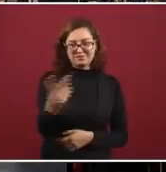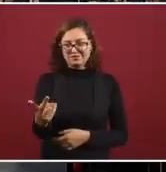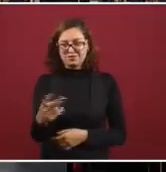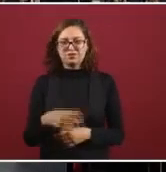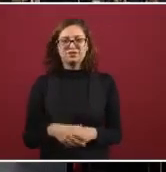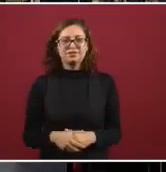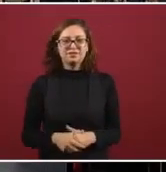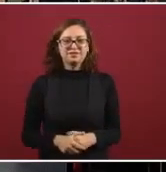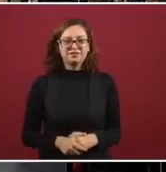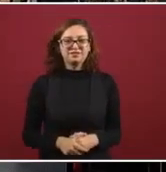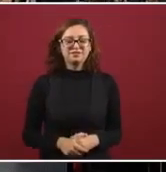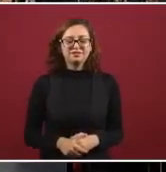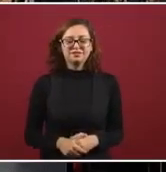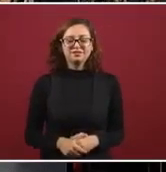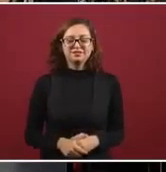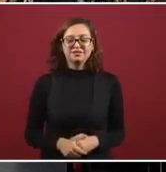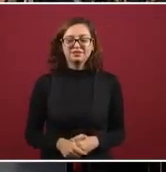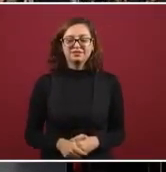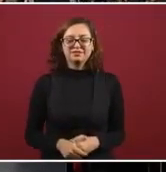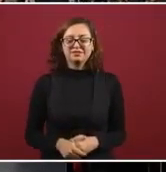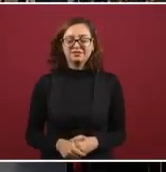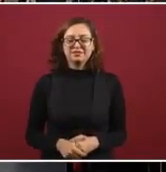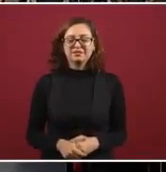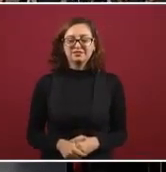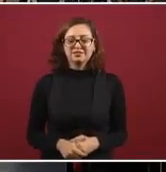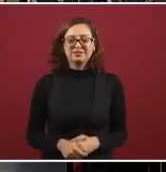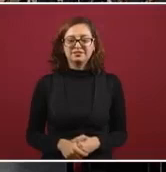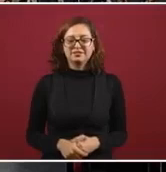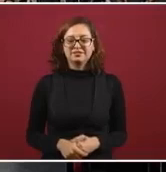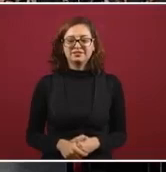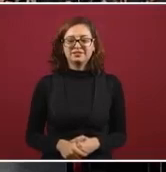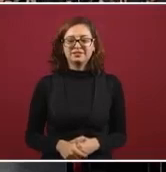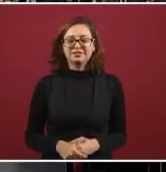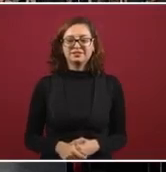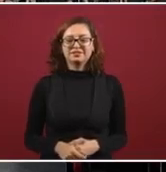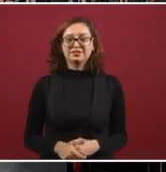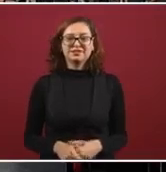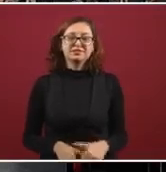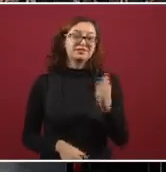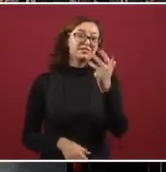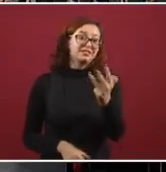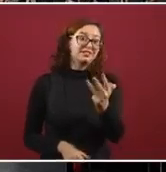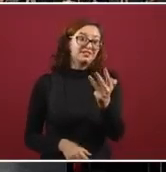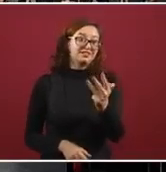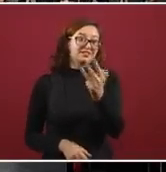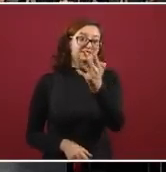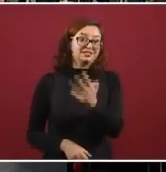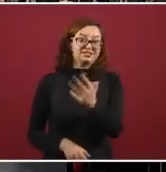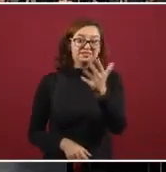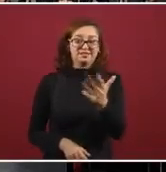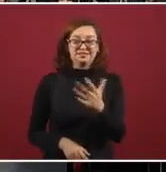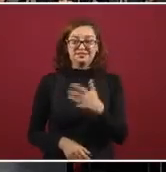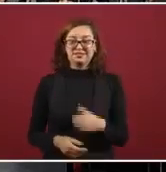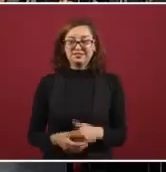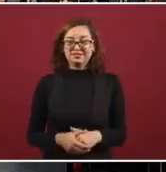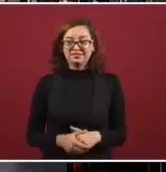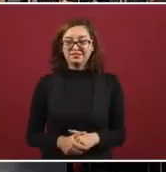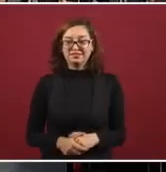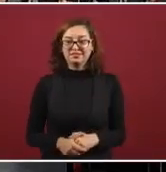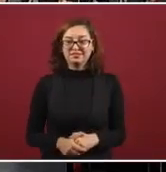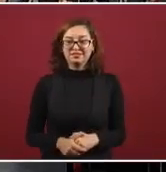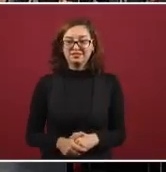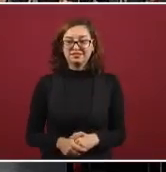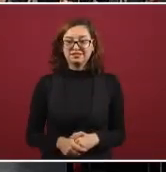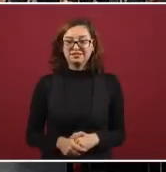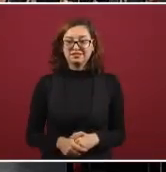gracias. Okay. Sí, presidente. Pero dijimos tres, ya van como gracias. Cinco. Gracias. Jude Webber del Financial Times, un diario que sé que